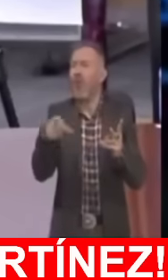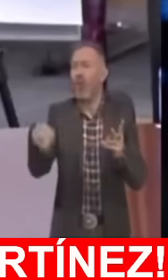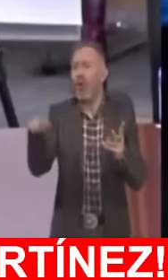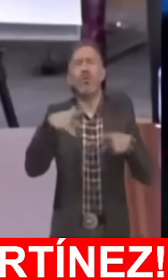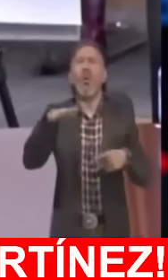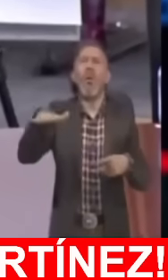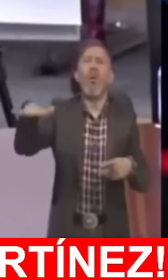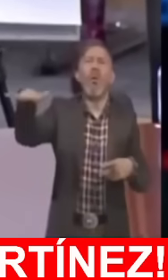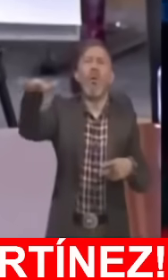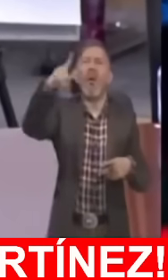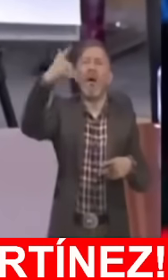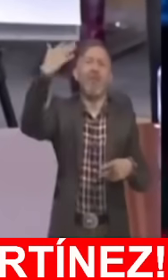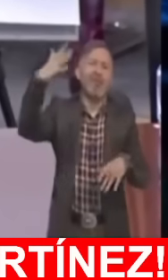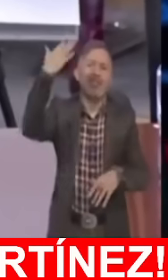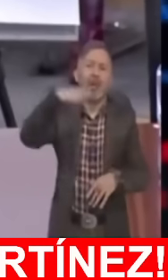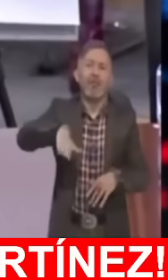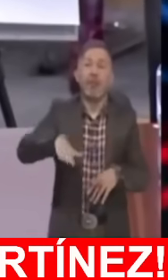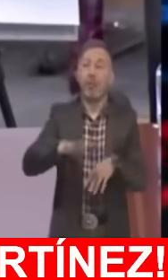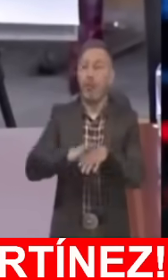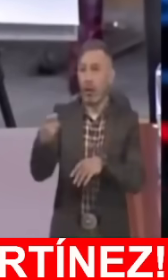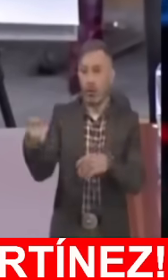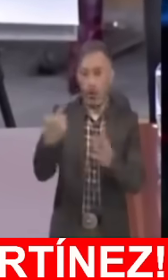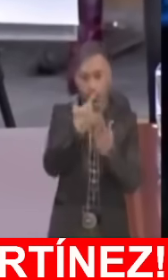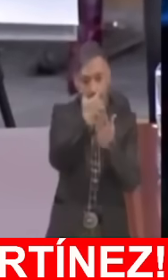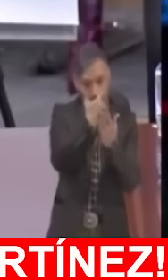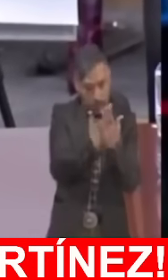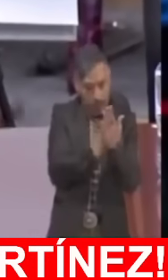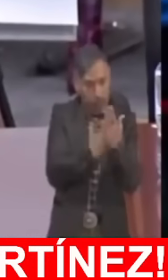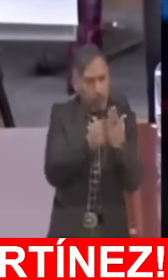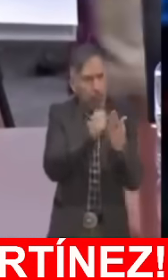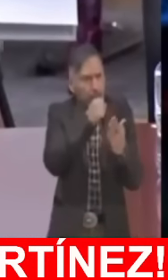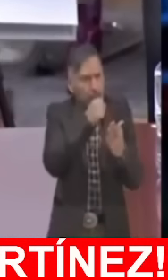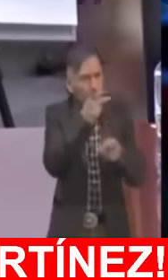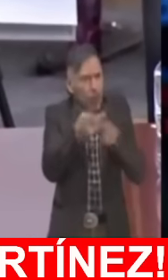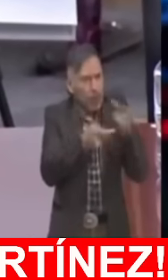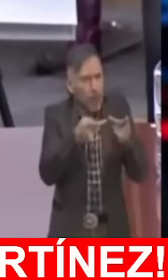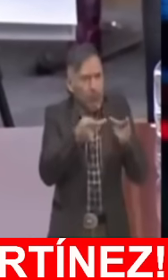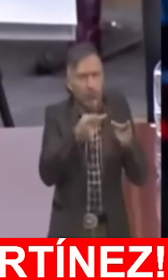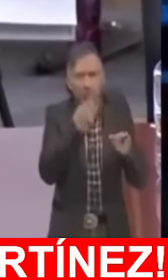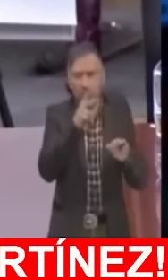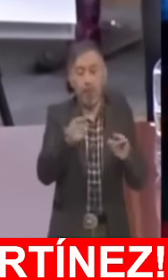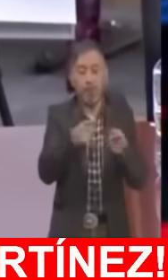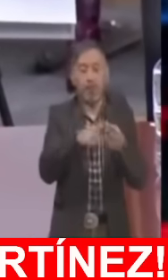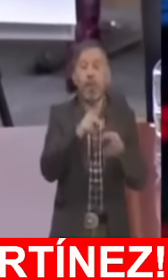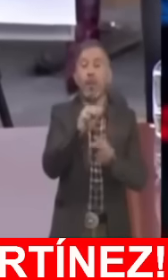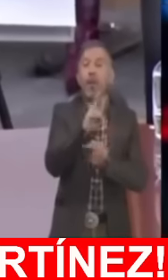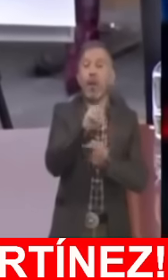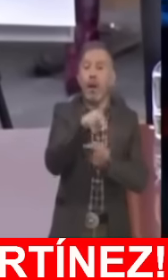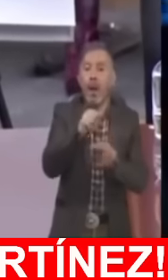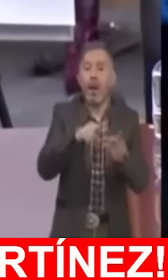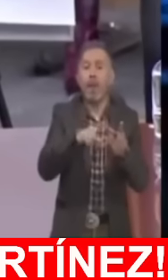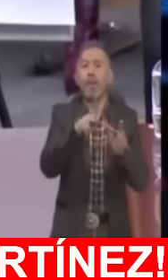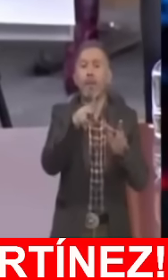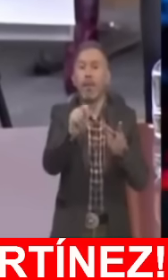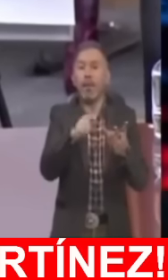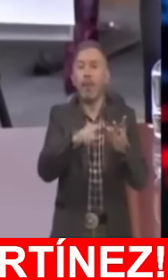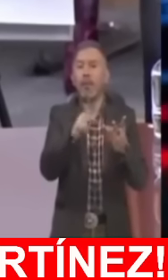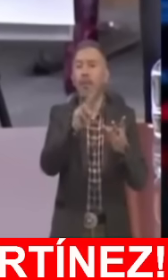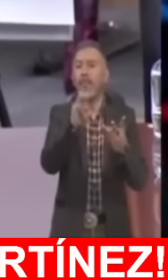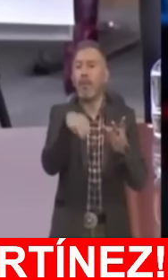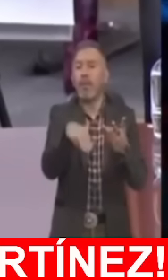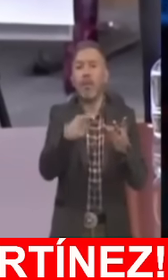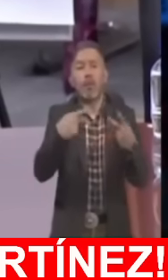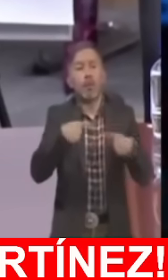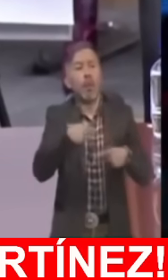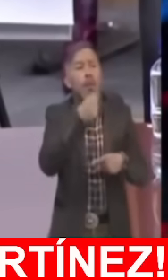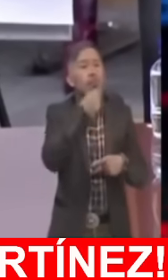encuestas la realidad es que morena el partido del trabajo y el partido verde estamos en las preferencias de la gente porque